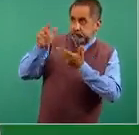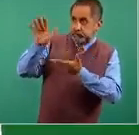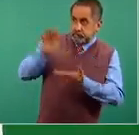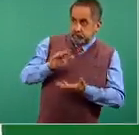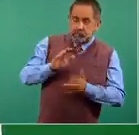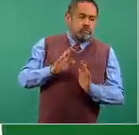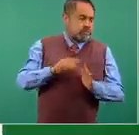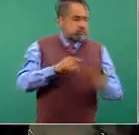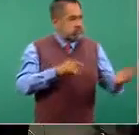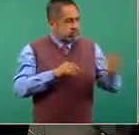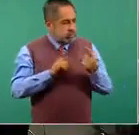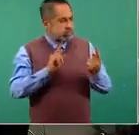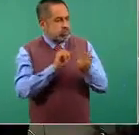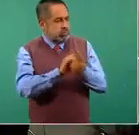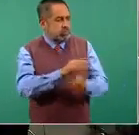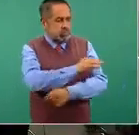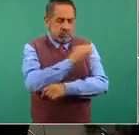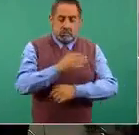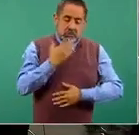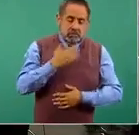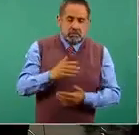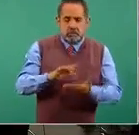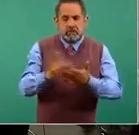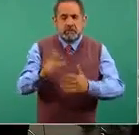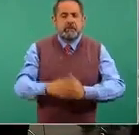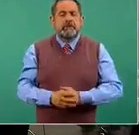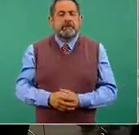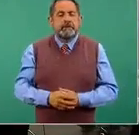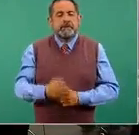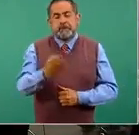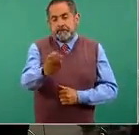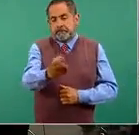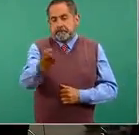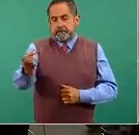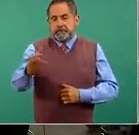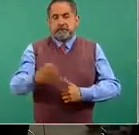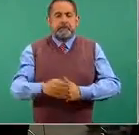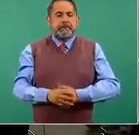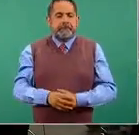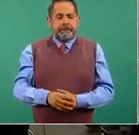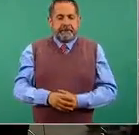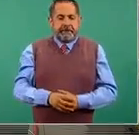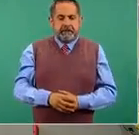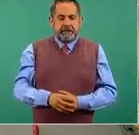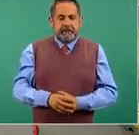que están disponibles. Muchas gracias. Por favor, adelante. Nos vamos así en